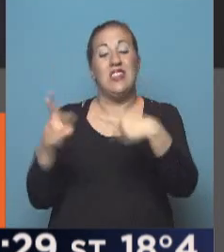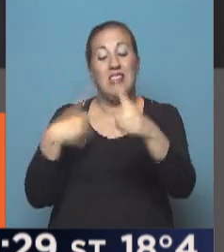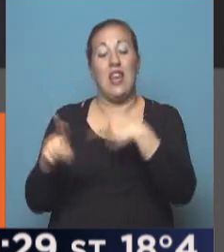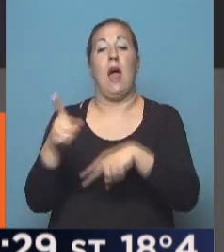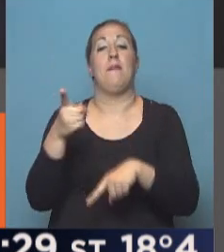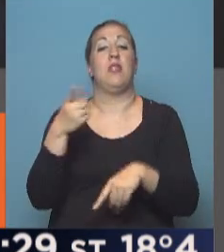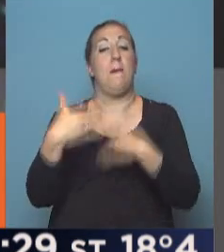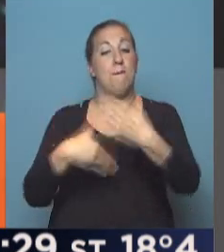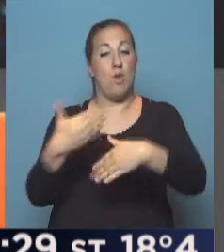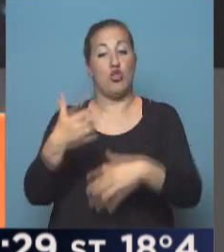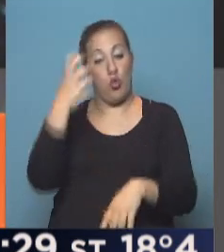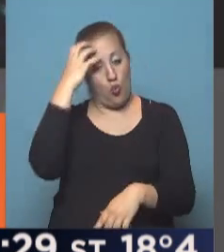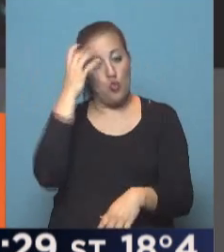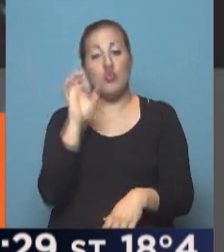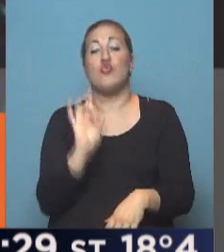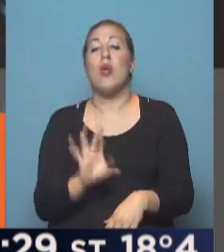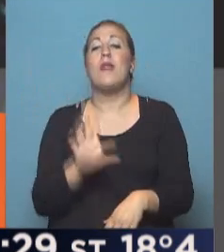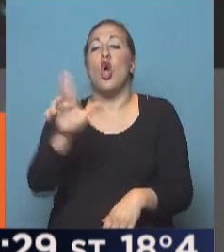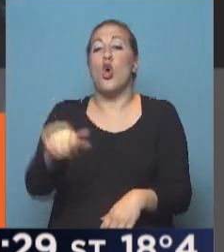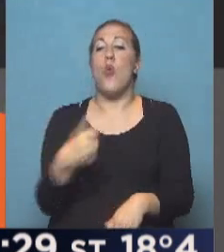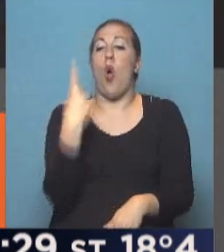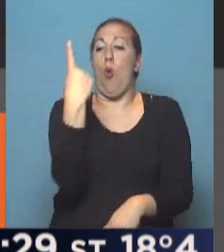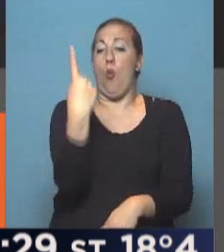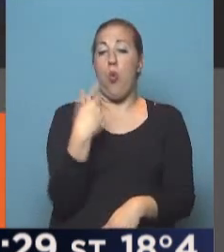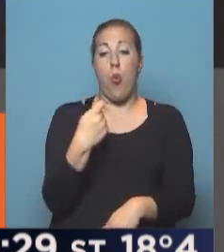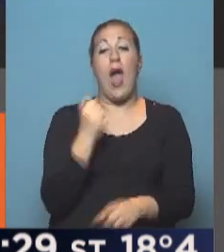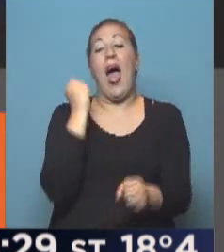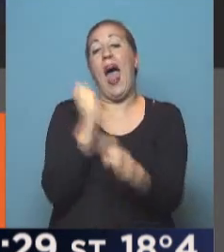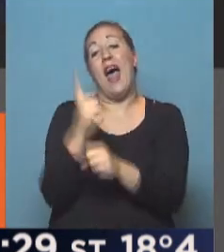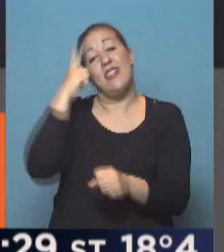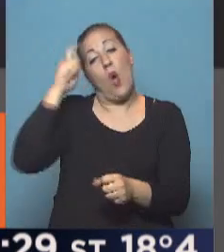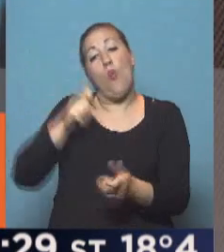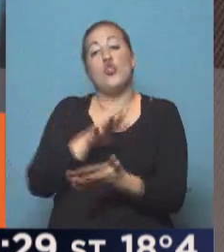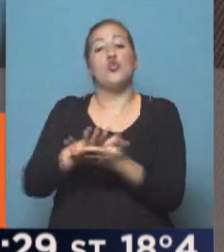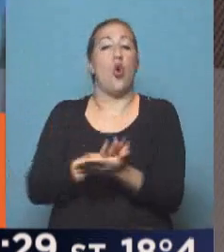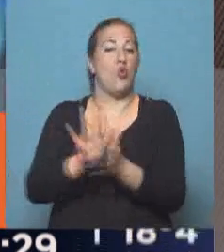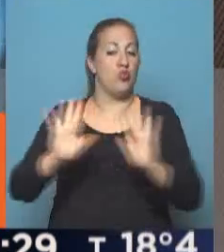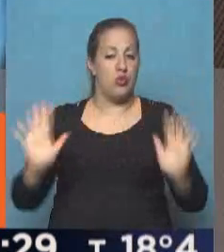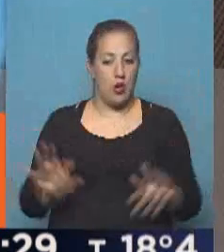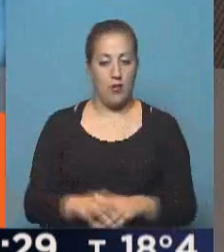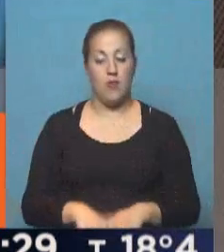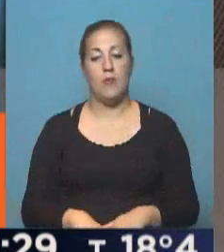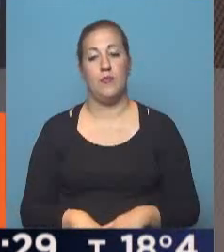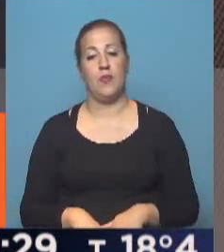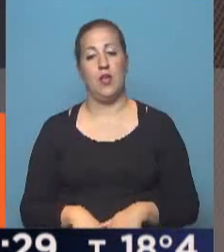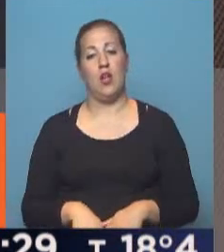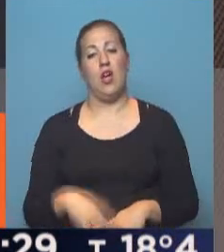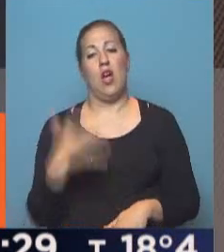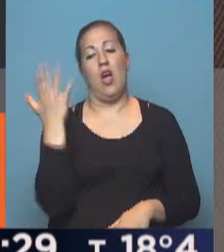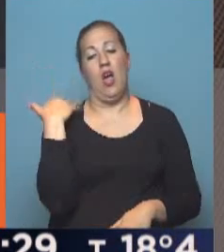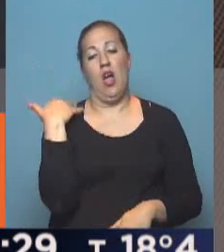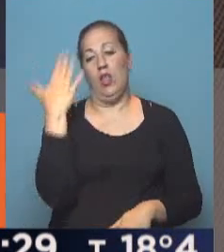percibirá una sola asignación hasta que el juez resuelva en definitiva hay un tema que queda última vez que creo que